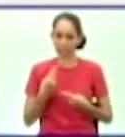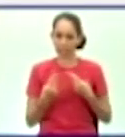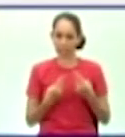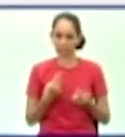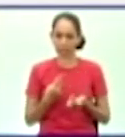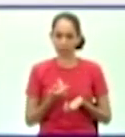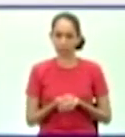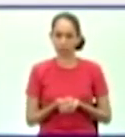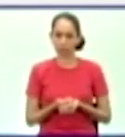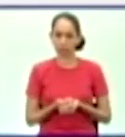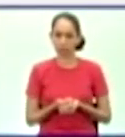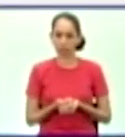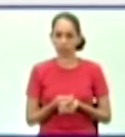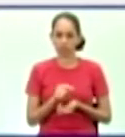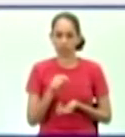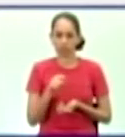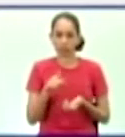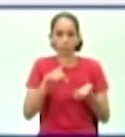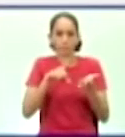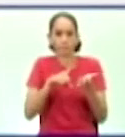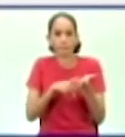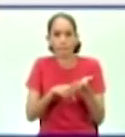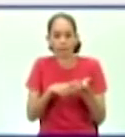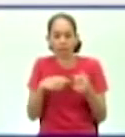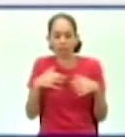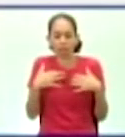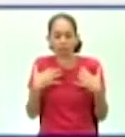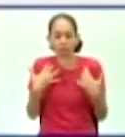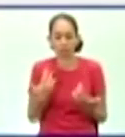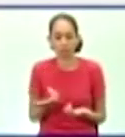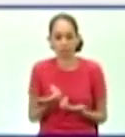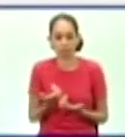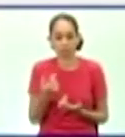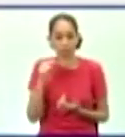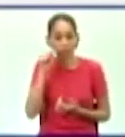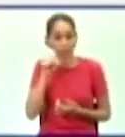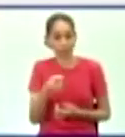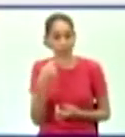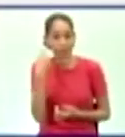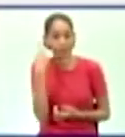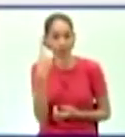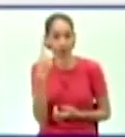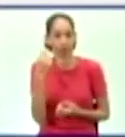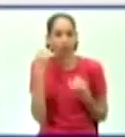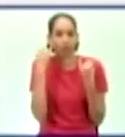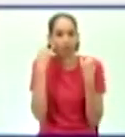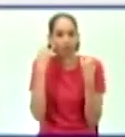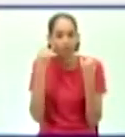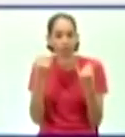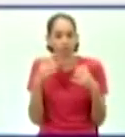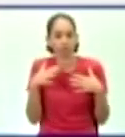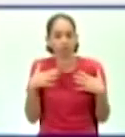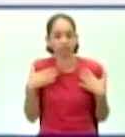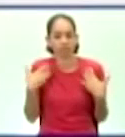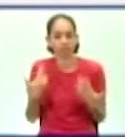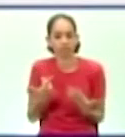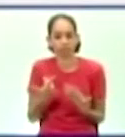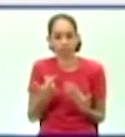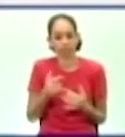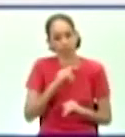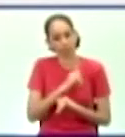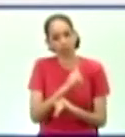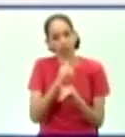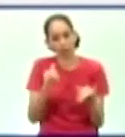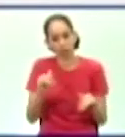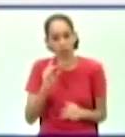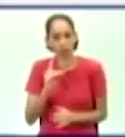del ángulo PON, vamos entonces a identificar en nuestra figura los datos que nos informa el